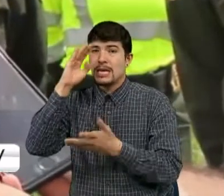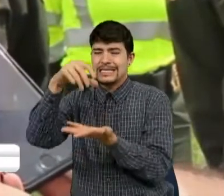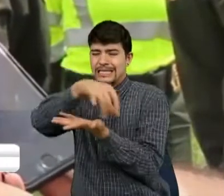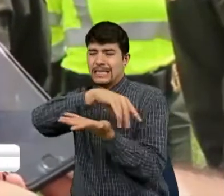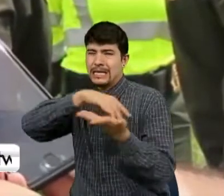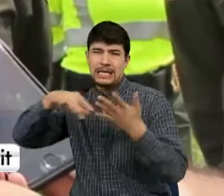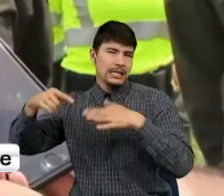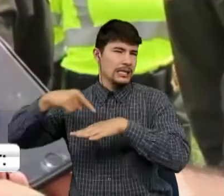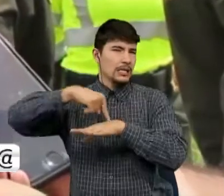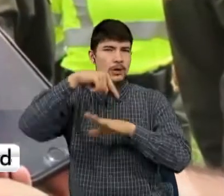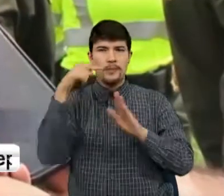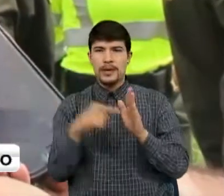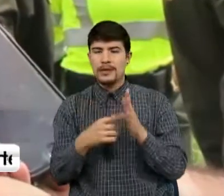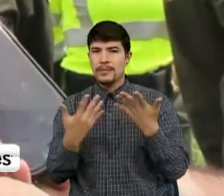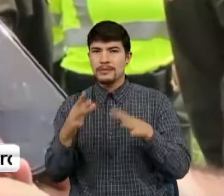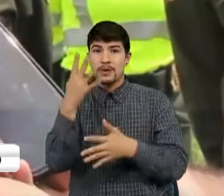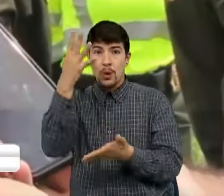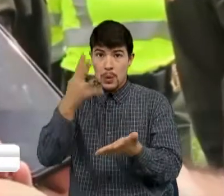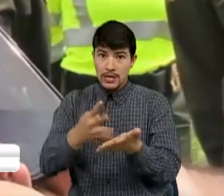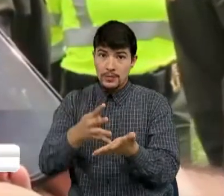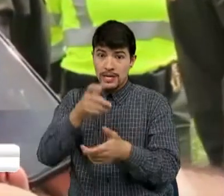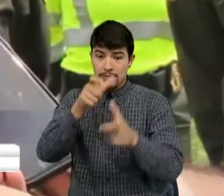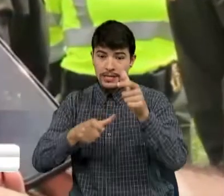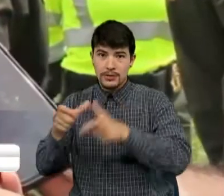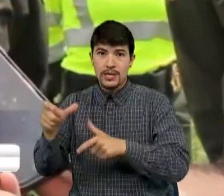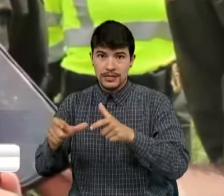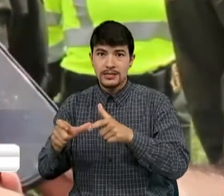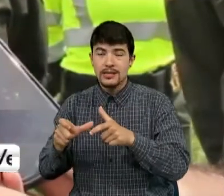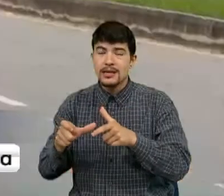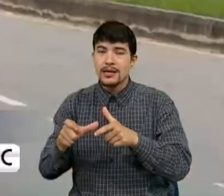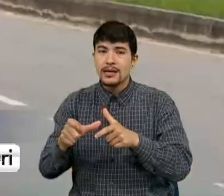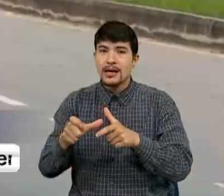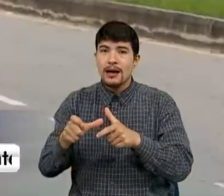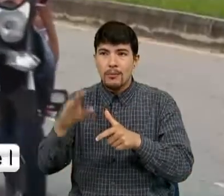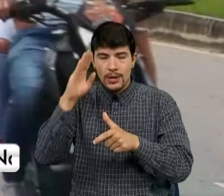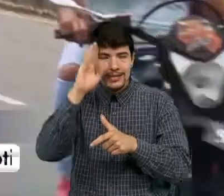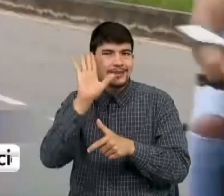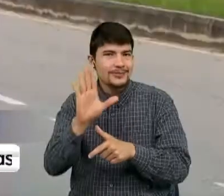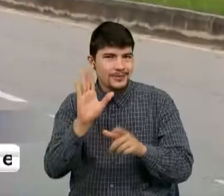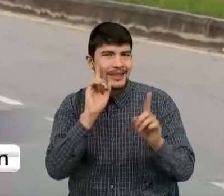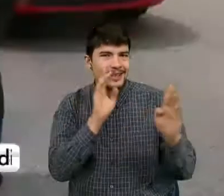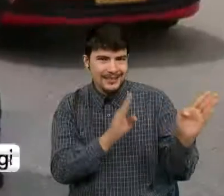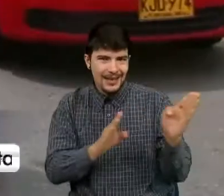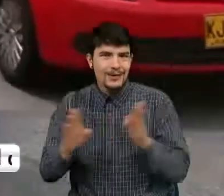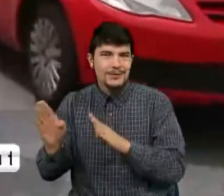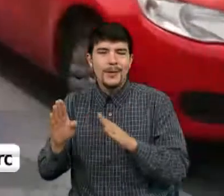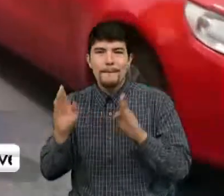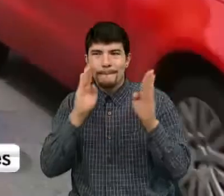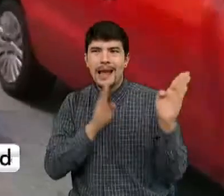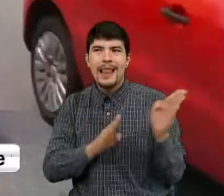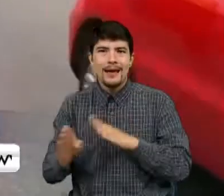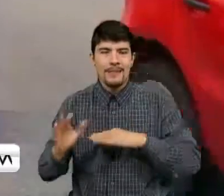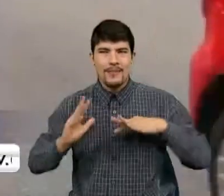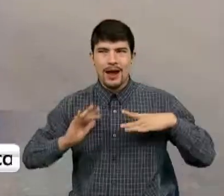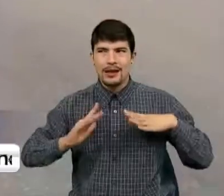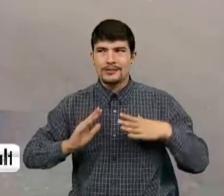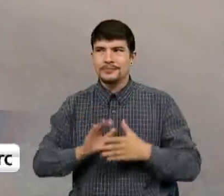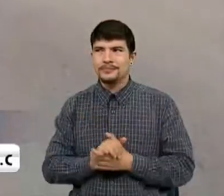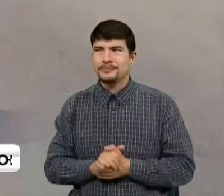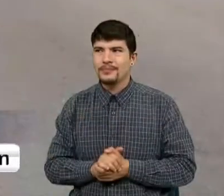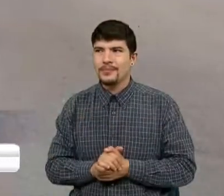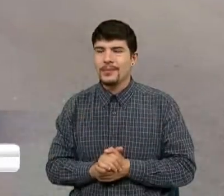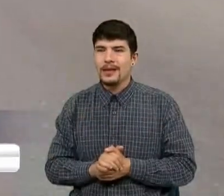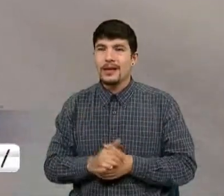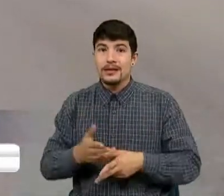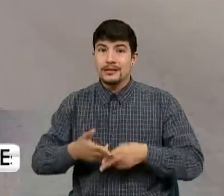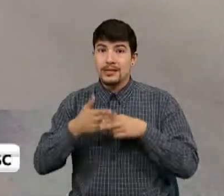tenemos más de 4.000 policías desarrollando este plan vacacional seguro seguro y en